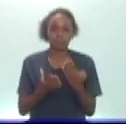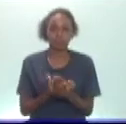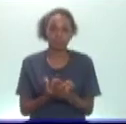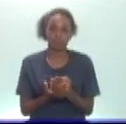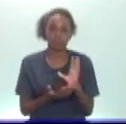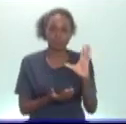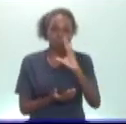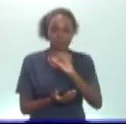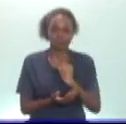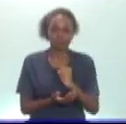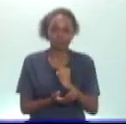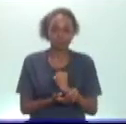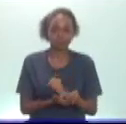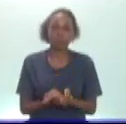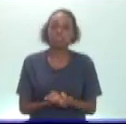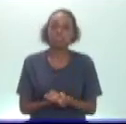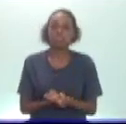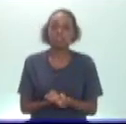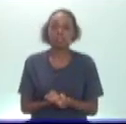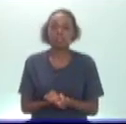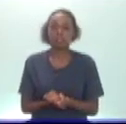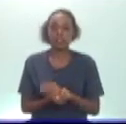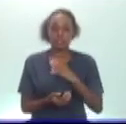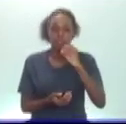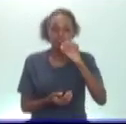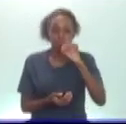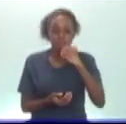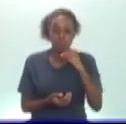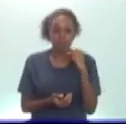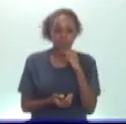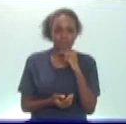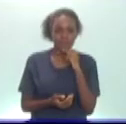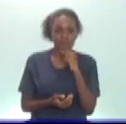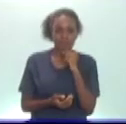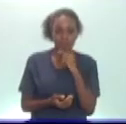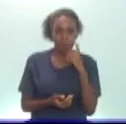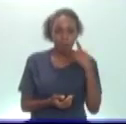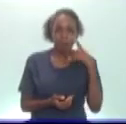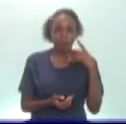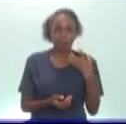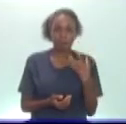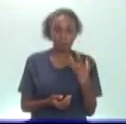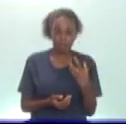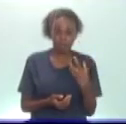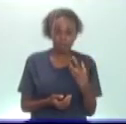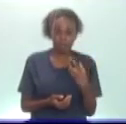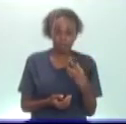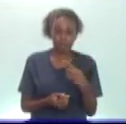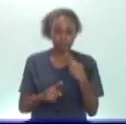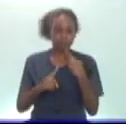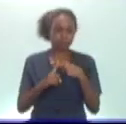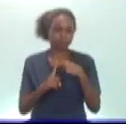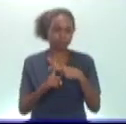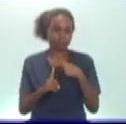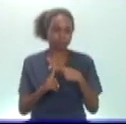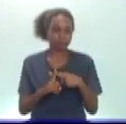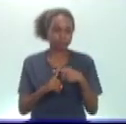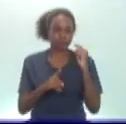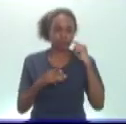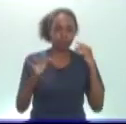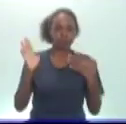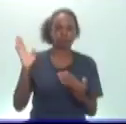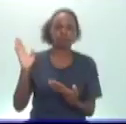Vean ese cero imaginario, como yo se los pongo ahí, marcado en rojo. Y bueno, adicionamos 0 más 8 es 8, 6 más 4 es